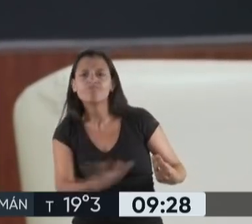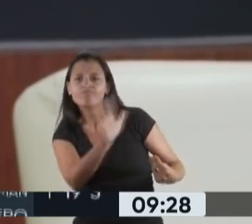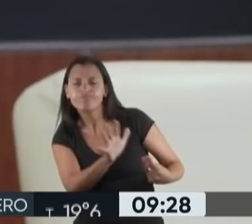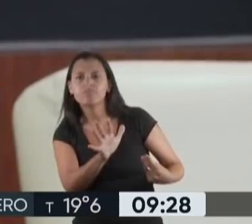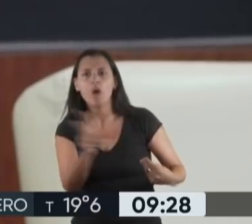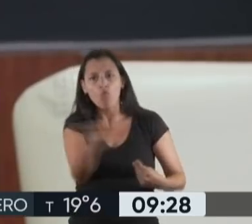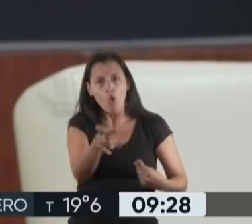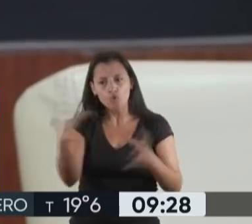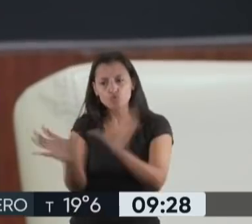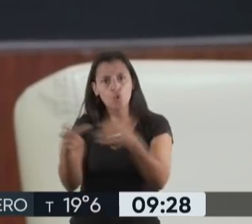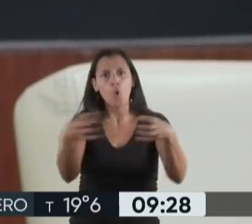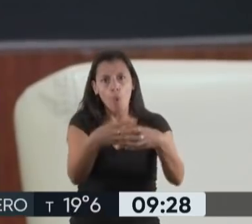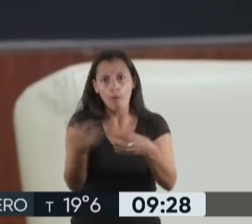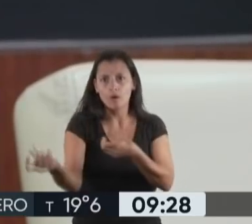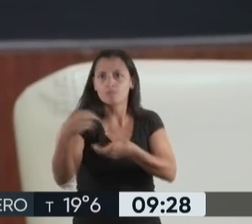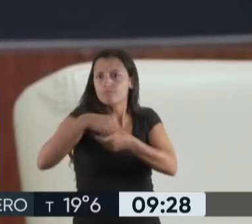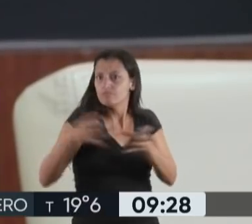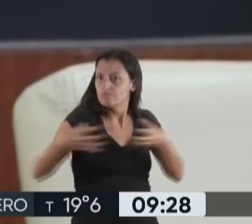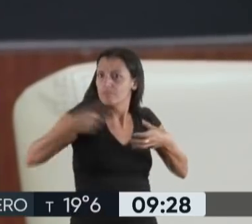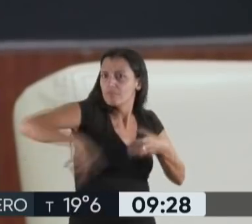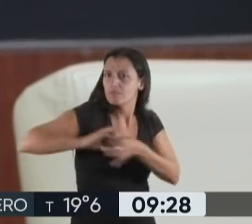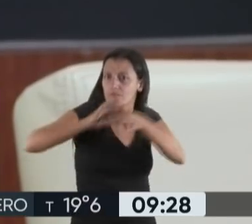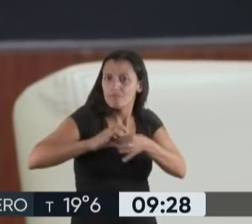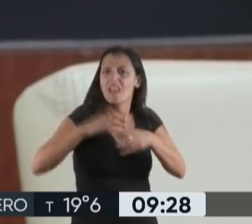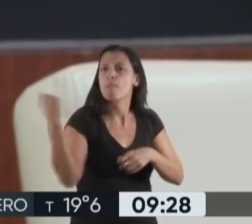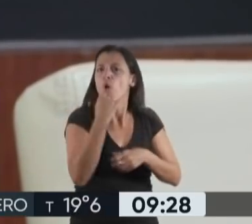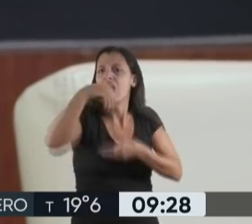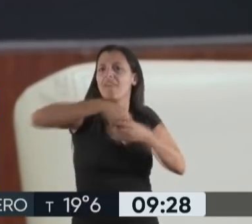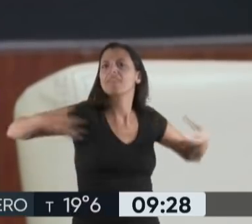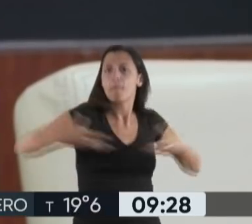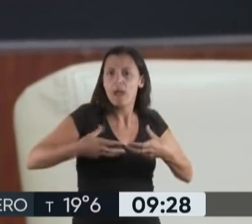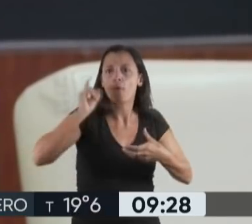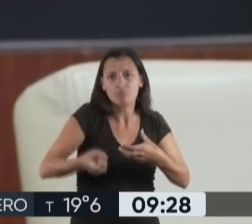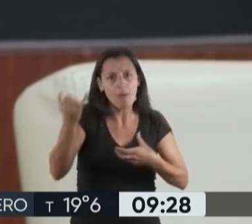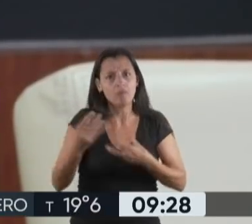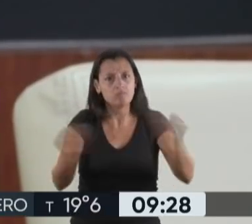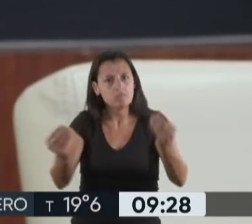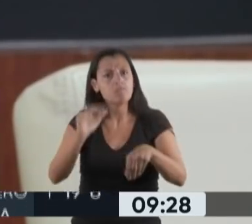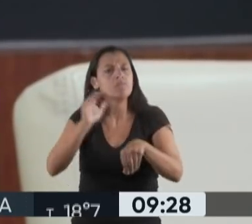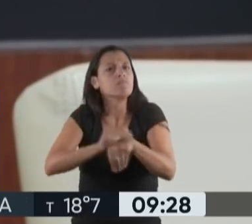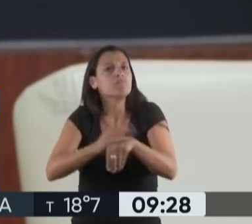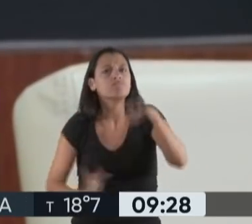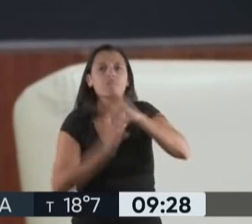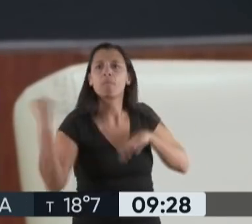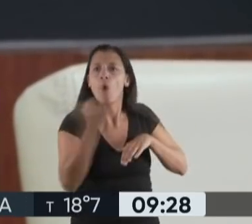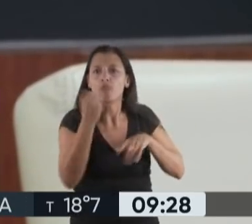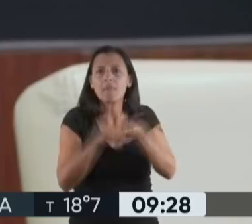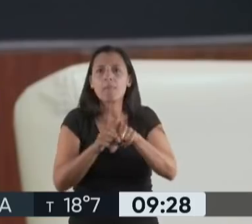son aliados y que son parte importante de este gobierno y que incluso ocupan cargos importantes dentro del